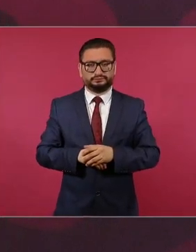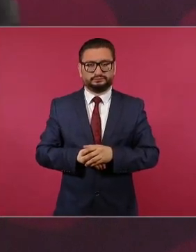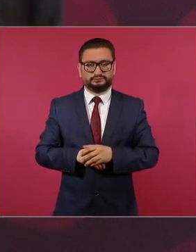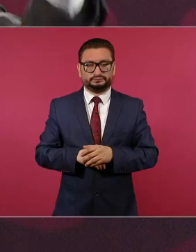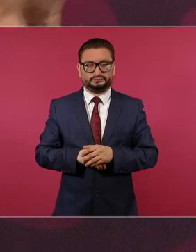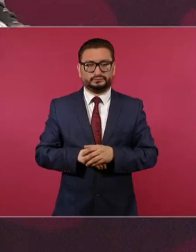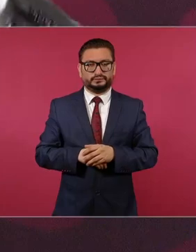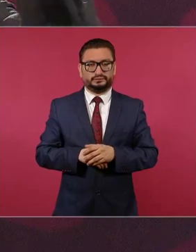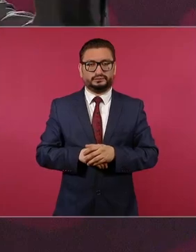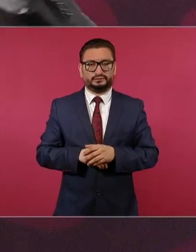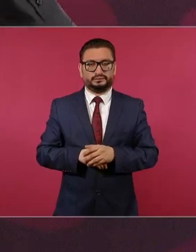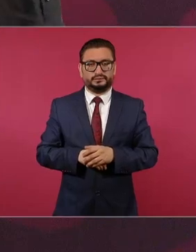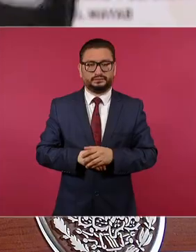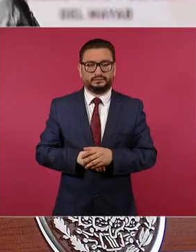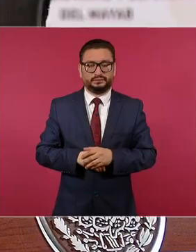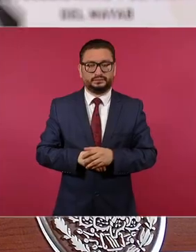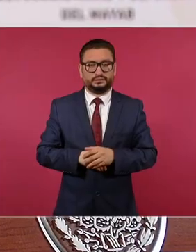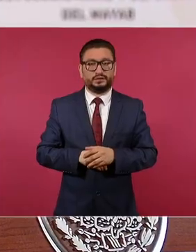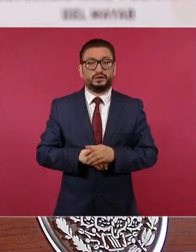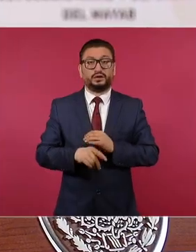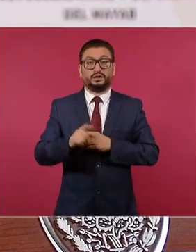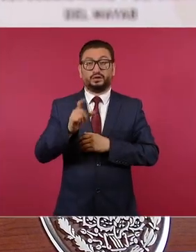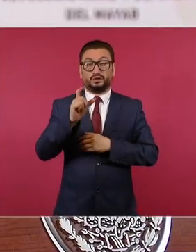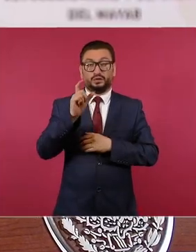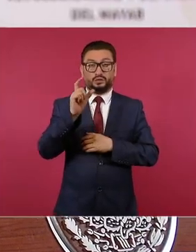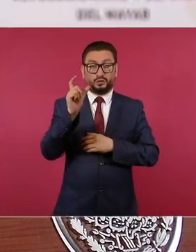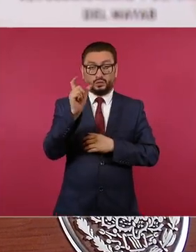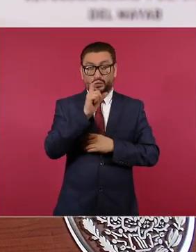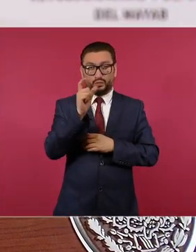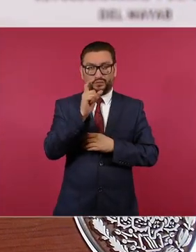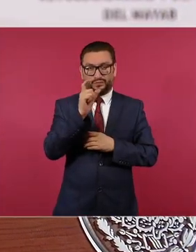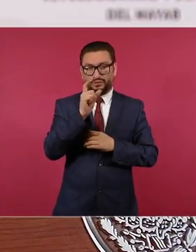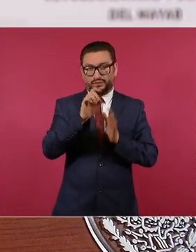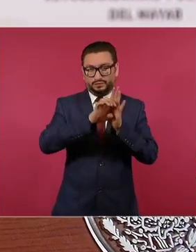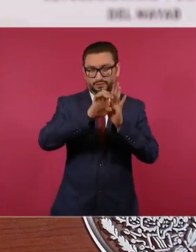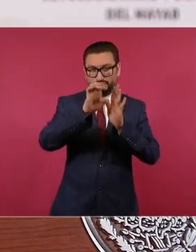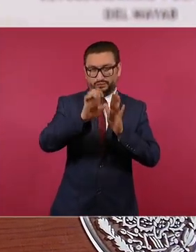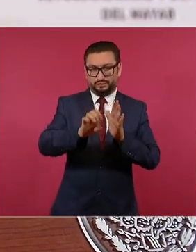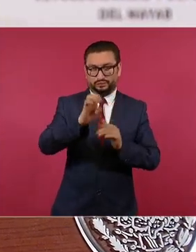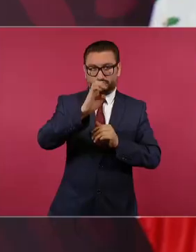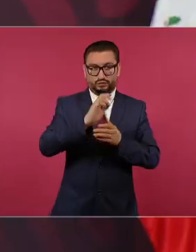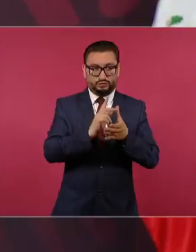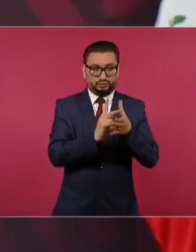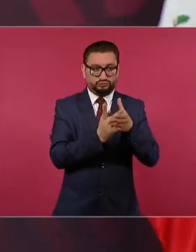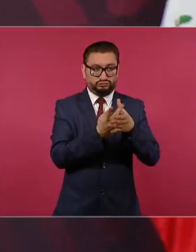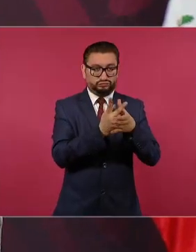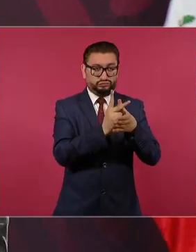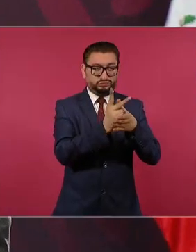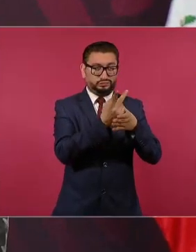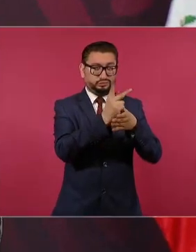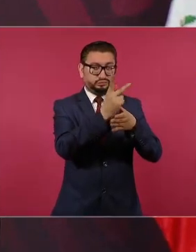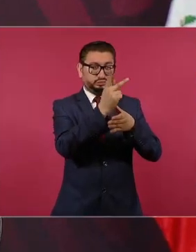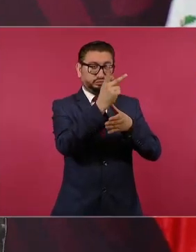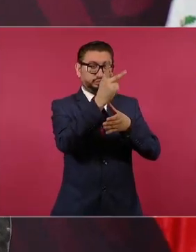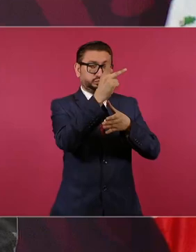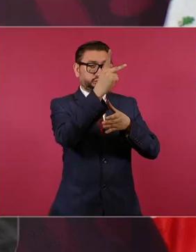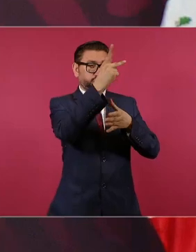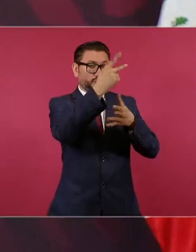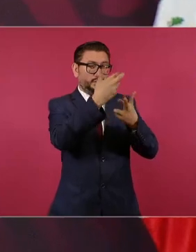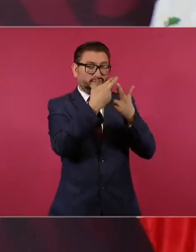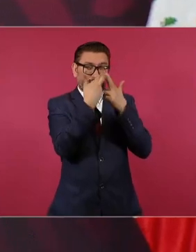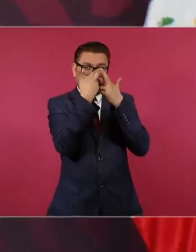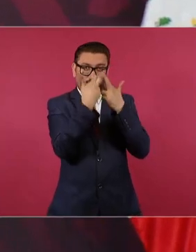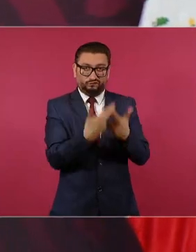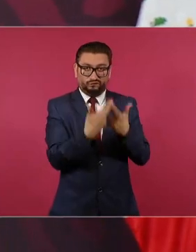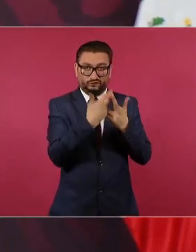O sea que cuando la milpa se da bien, alcanza hasta para el pájaro.